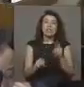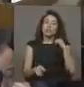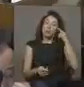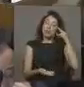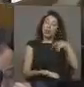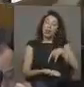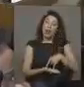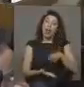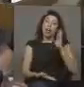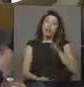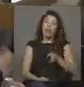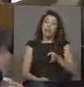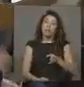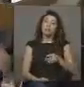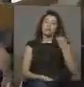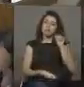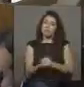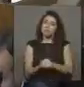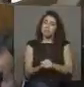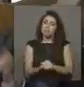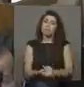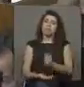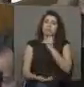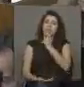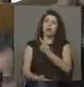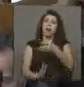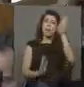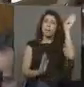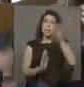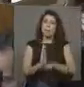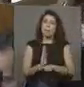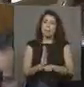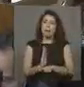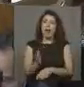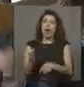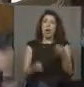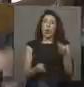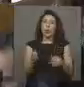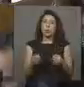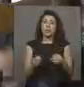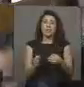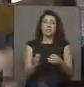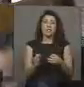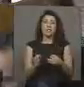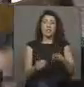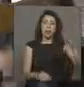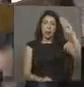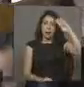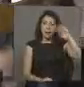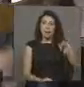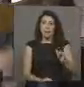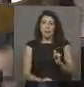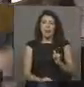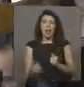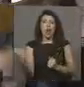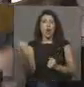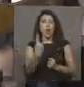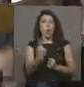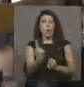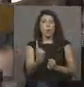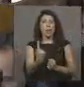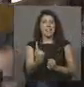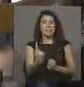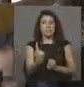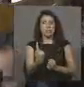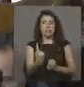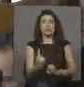hacerse respetar y protestar y rebajar la partida de la justicia militar a $1.